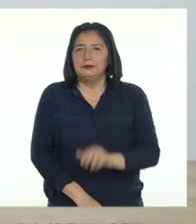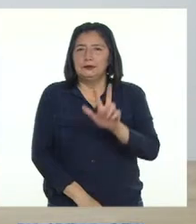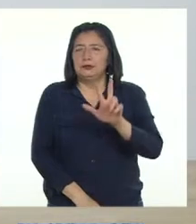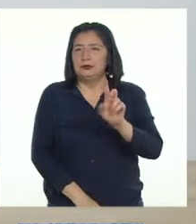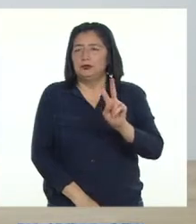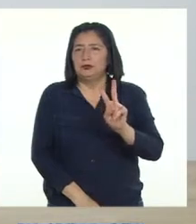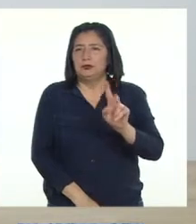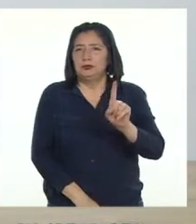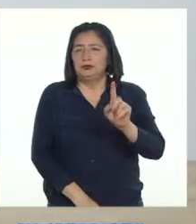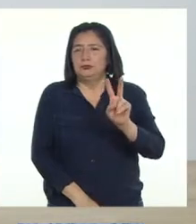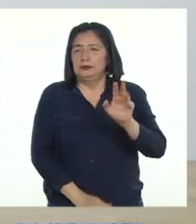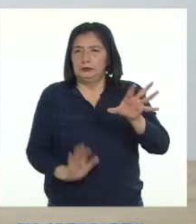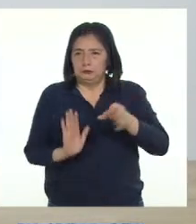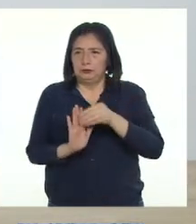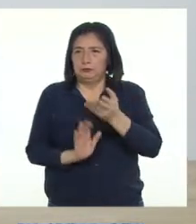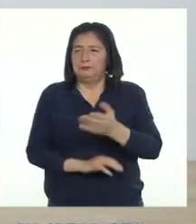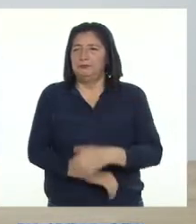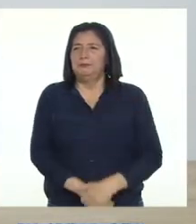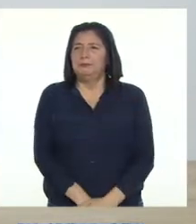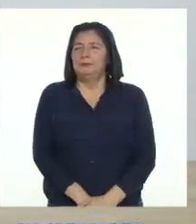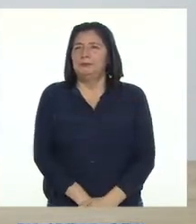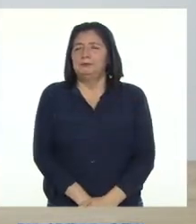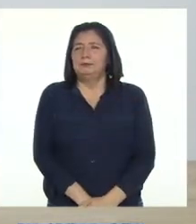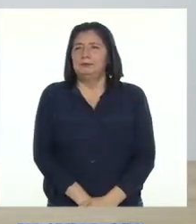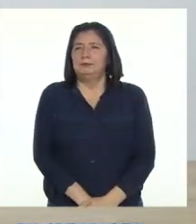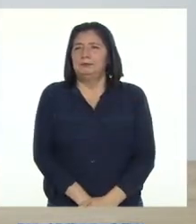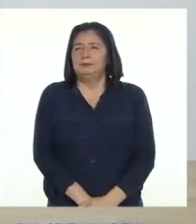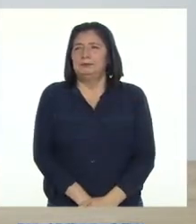3, 2, 1, va.